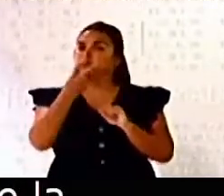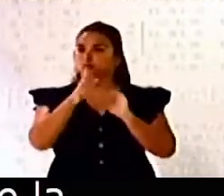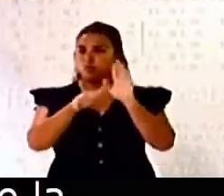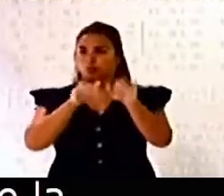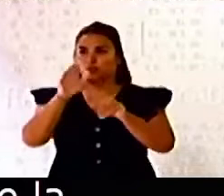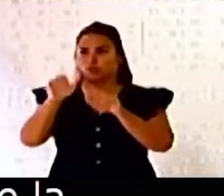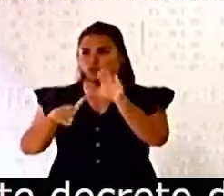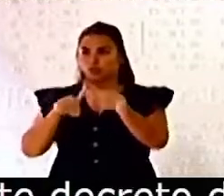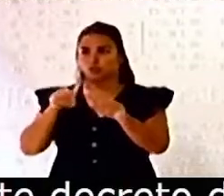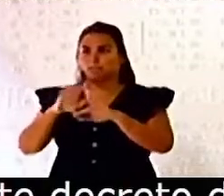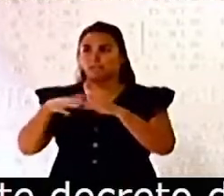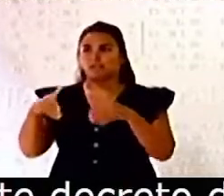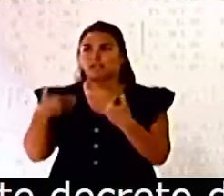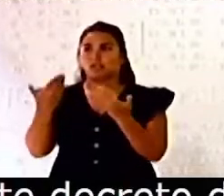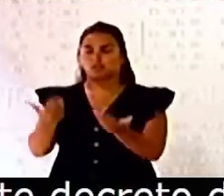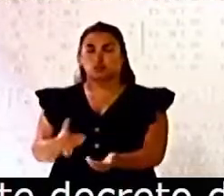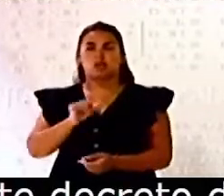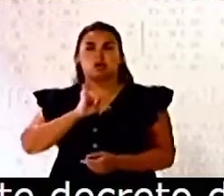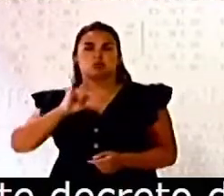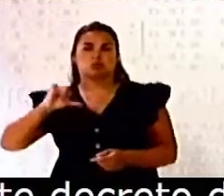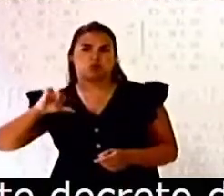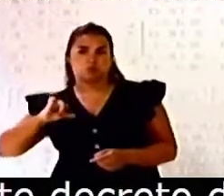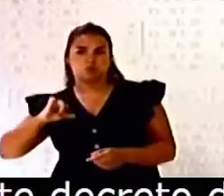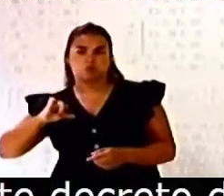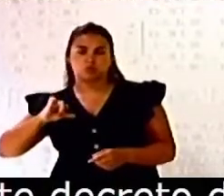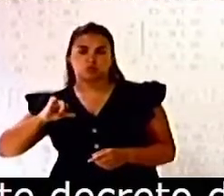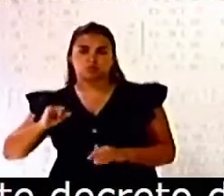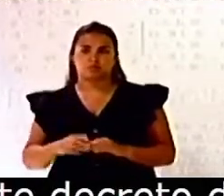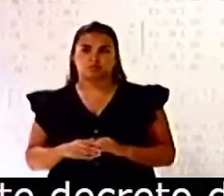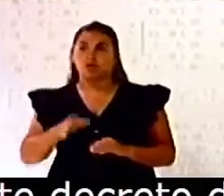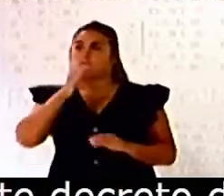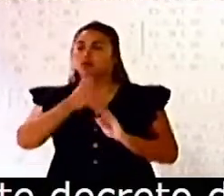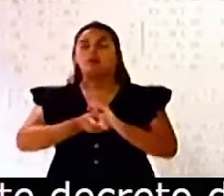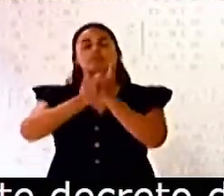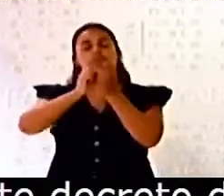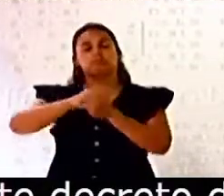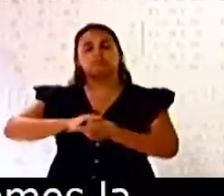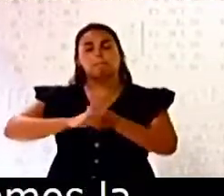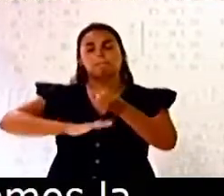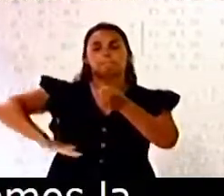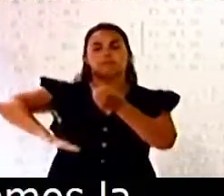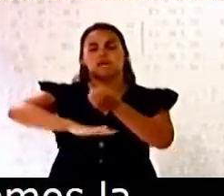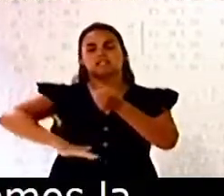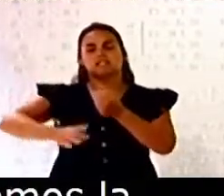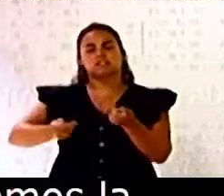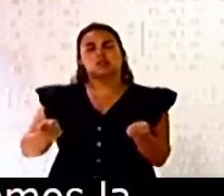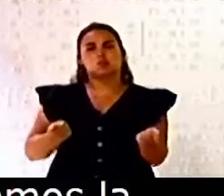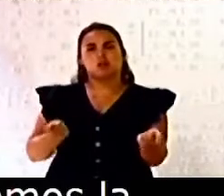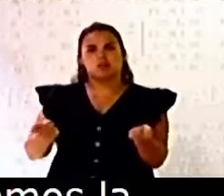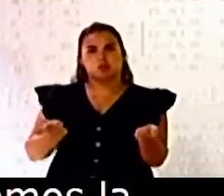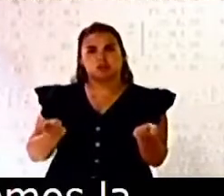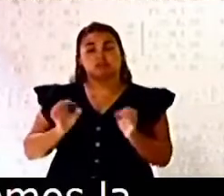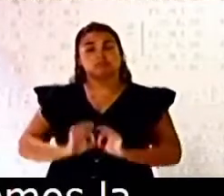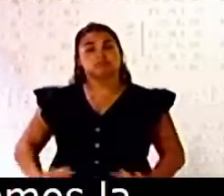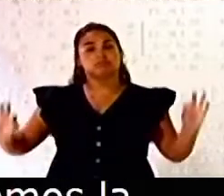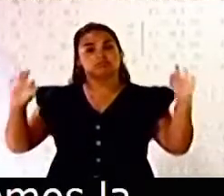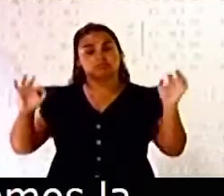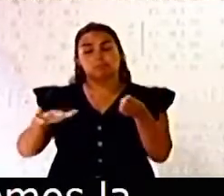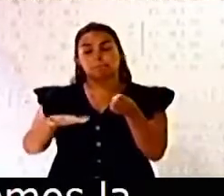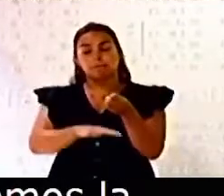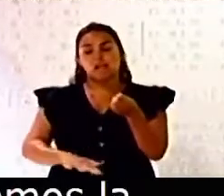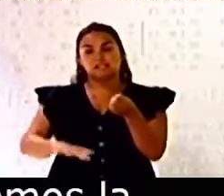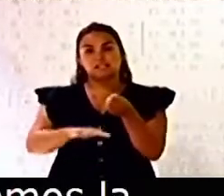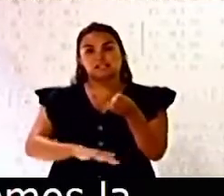convocatoria de las ayudas a los autónomos la modificación de unas bases reguladoras. Concretamente, las bases